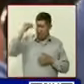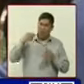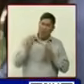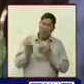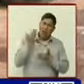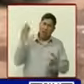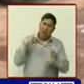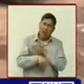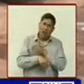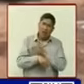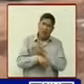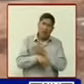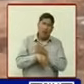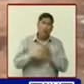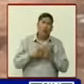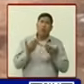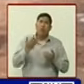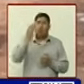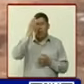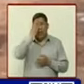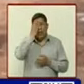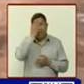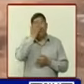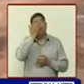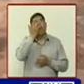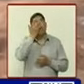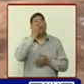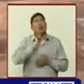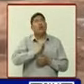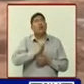la mata. ¿Cómo es que se enteran ustedes? Yo me enteré